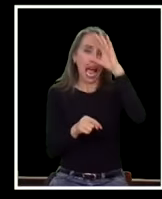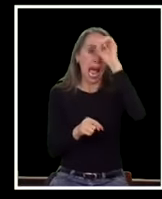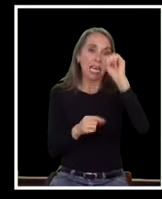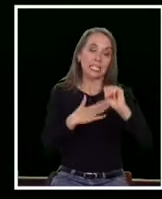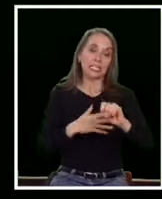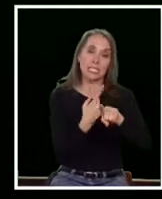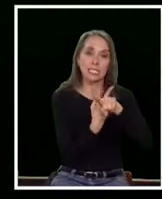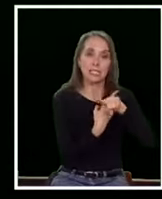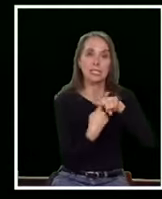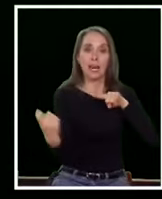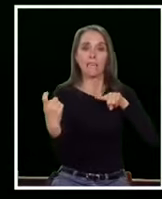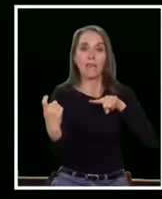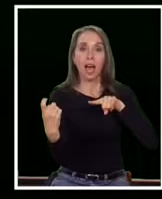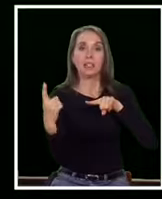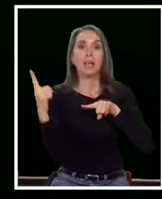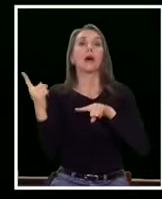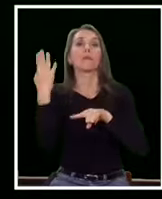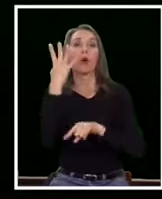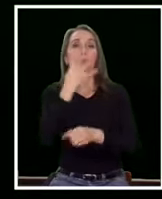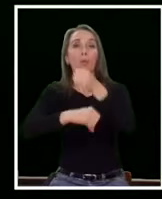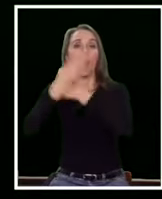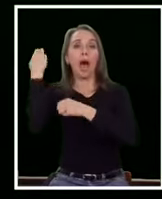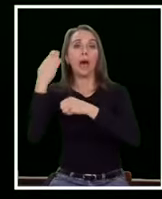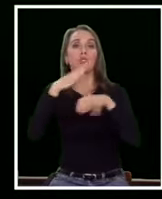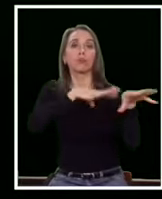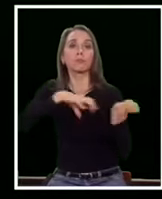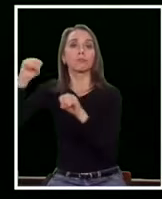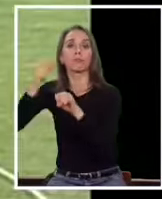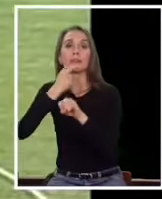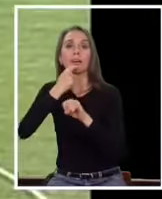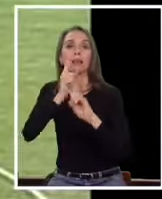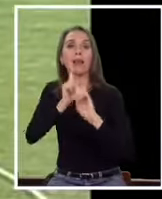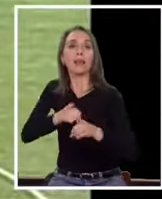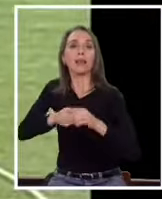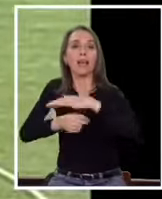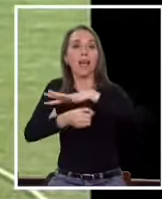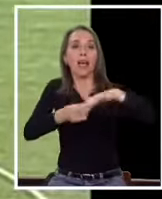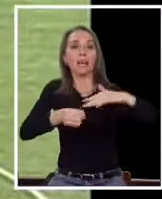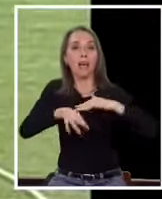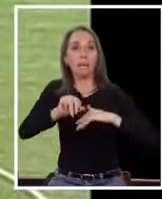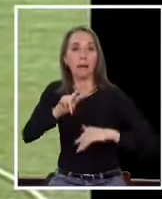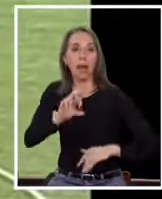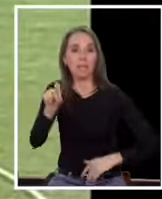podía existir por lo ocurrido 4 años antes en la Guerra de las Malvinas.